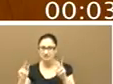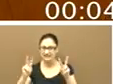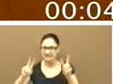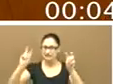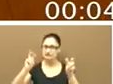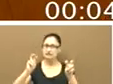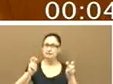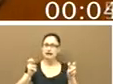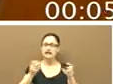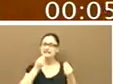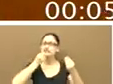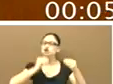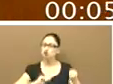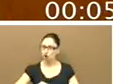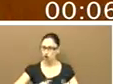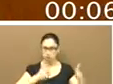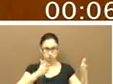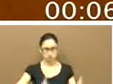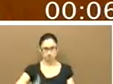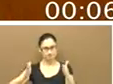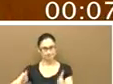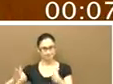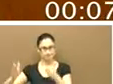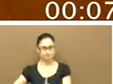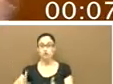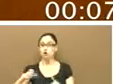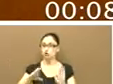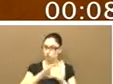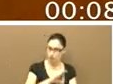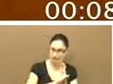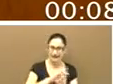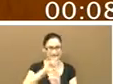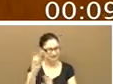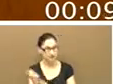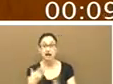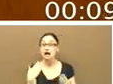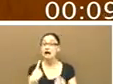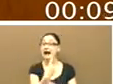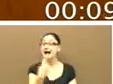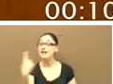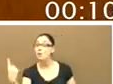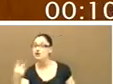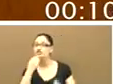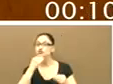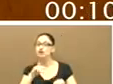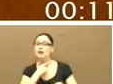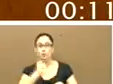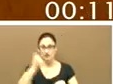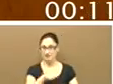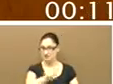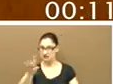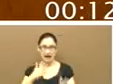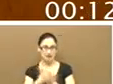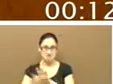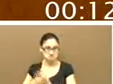recorriendo los ámbitos históricos, los ámbitos constitucionales, la memoria de todos. Cada uno habla de la parte de la historia que más le gusta. Hemos hecho muchas alusiones